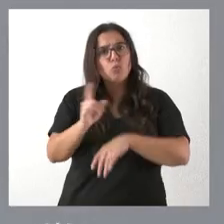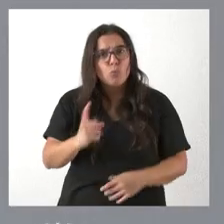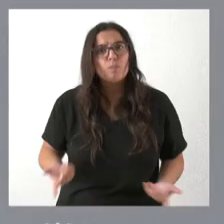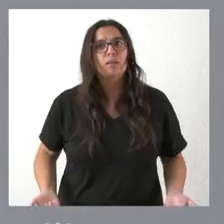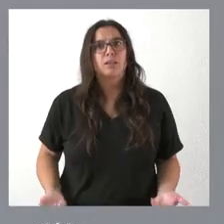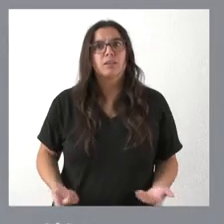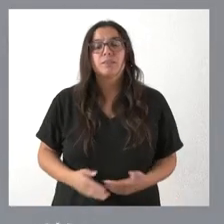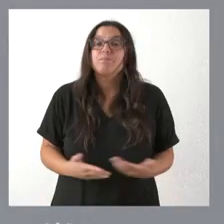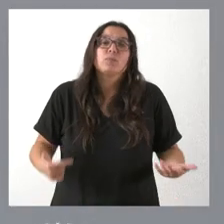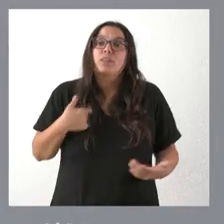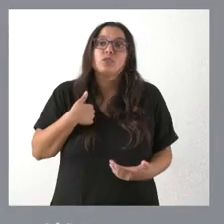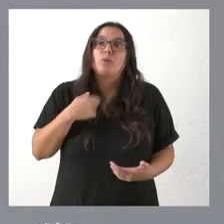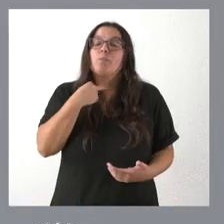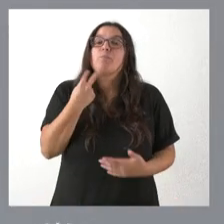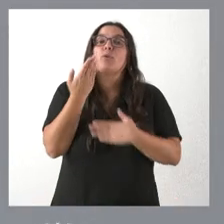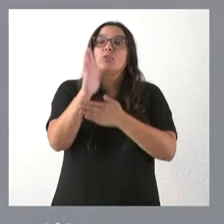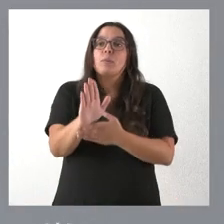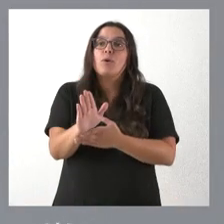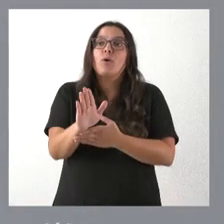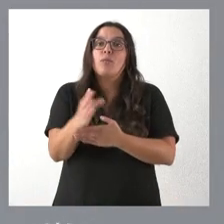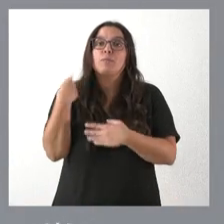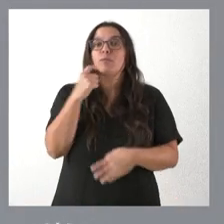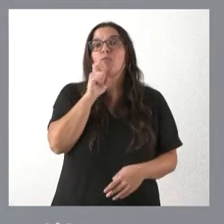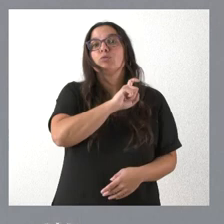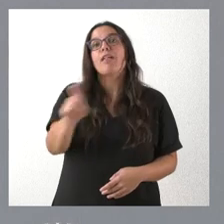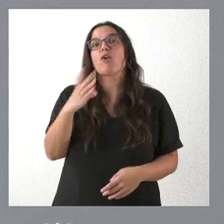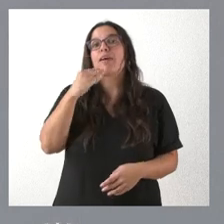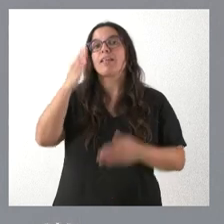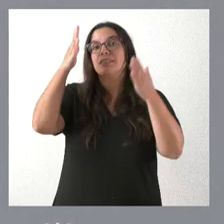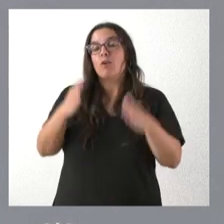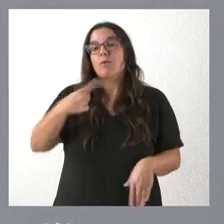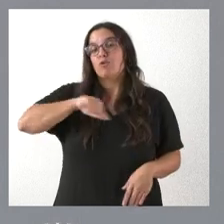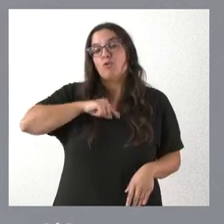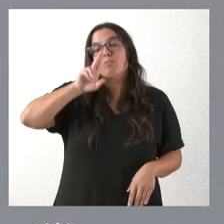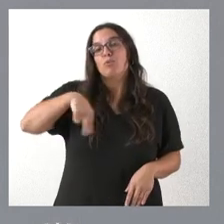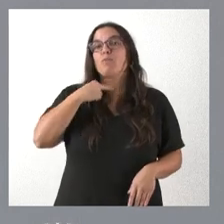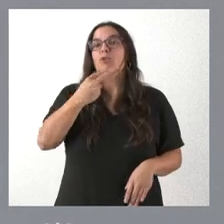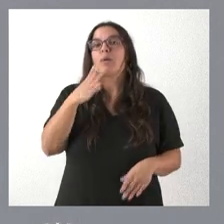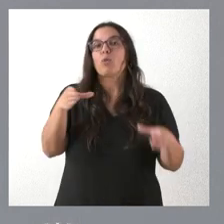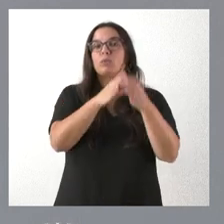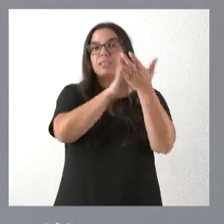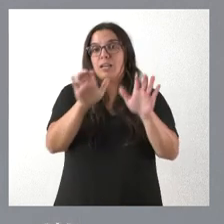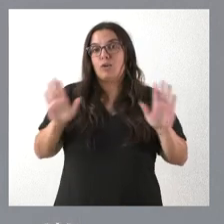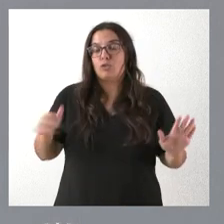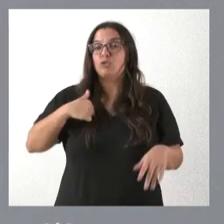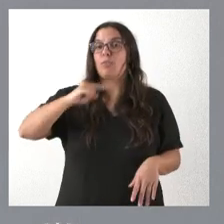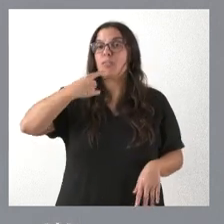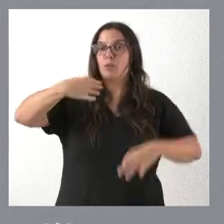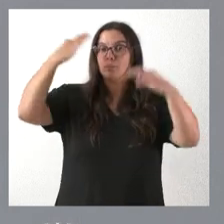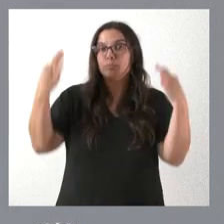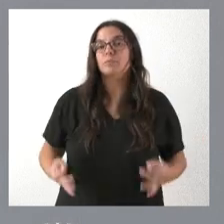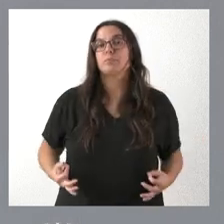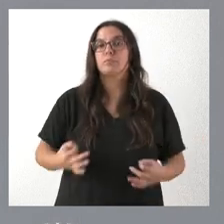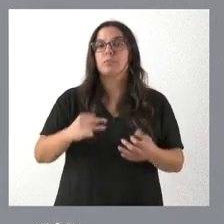como les digo yo no soy el portavoz de la fundación soy el portavoz de la junta de Castilla y león y les puedo asegurar primero que creemos